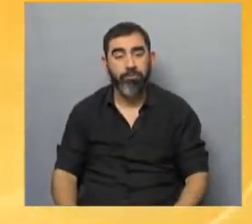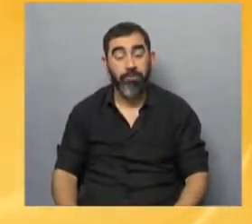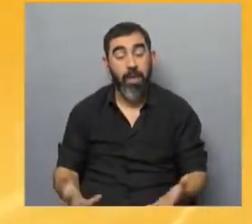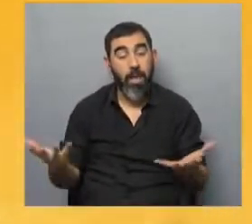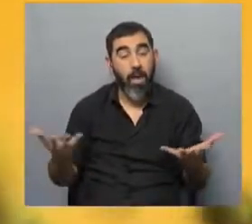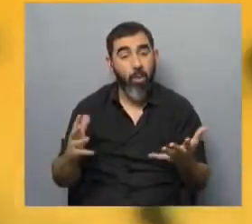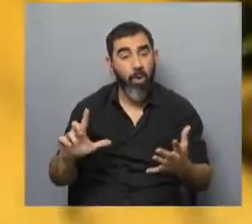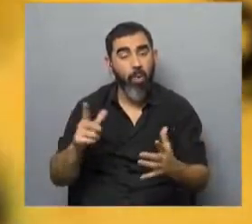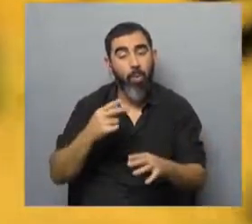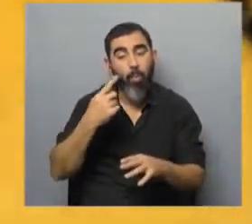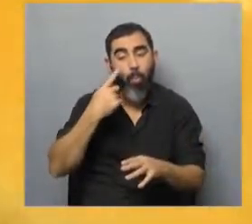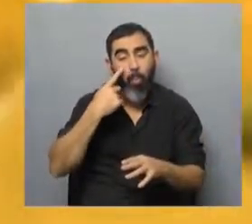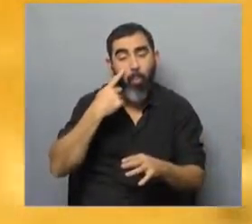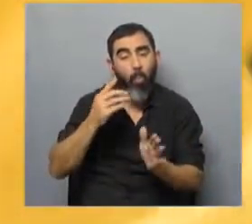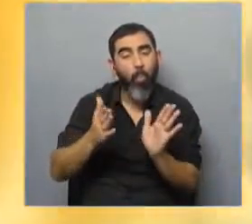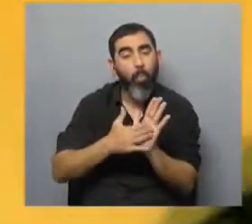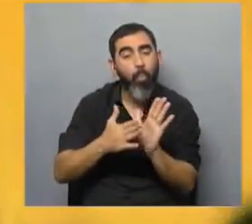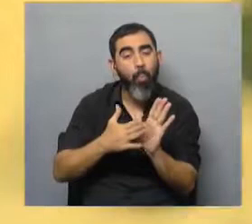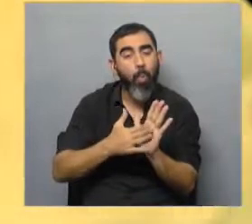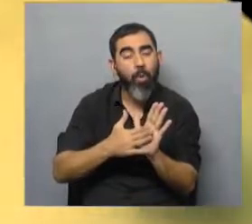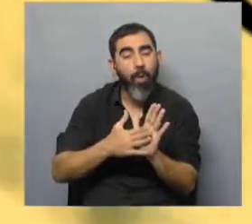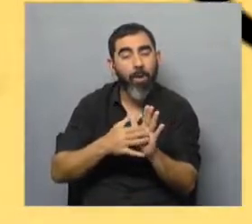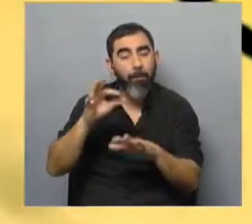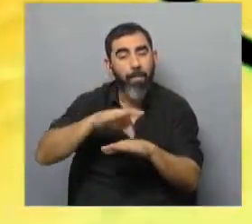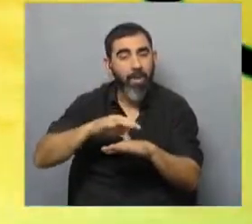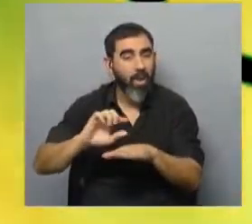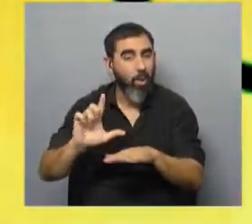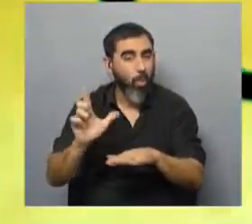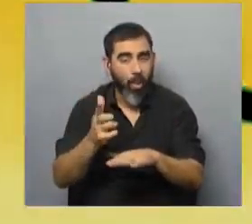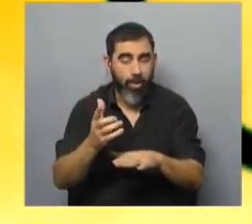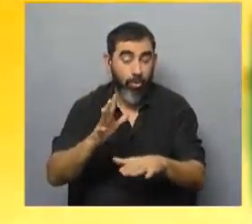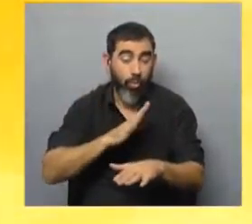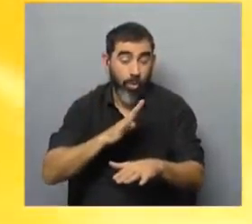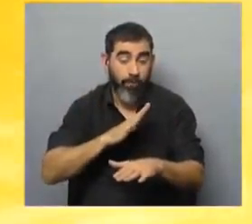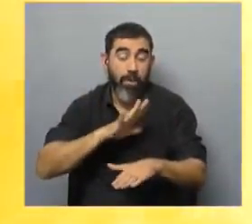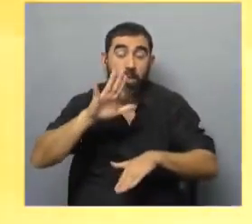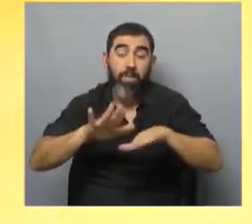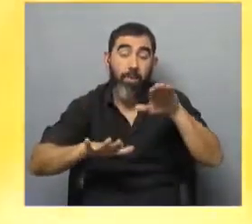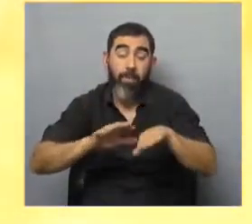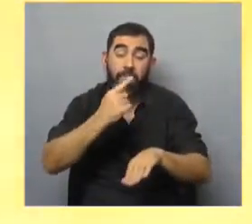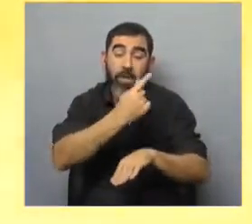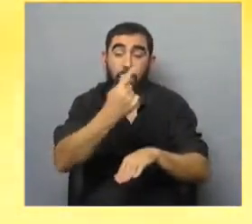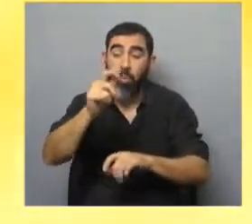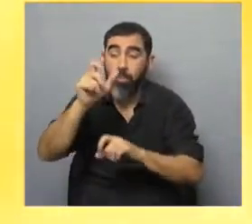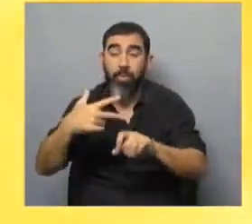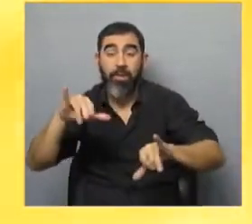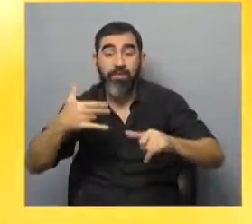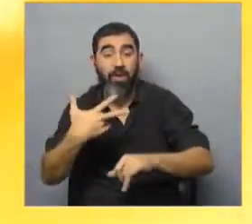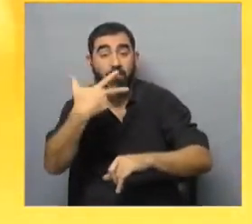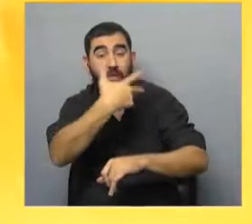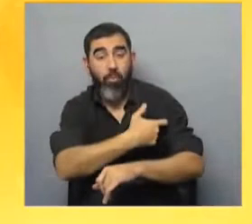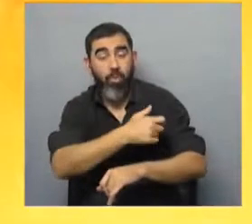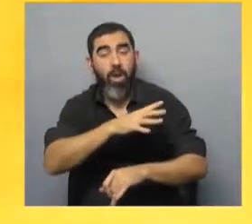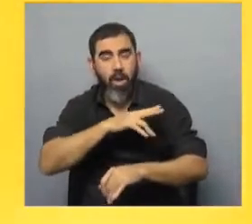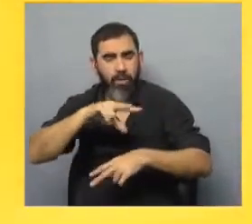Actualmente no hay ensayos clínicos para responder a esa pregunta. Capaz que dependiendo de cada persona que fue vacunada, digo, y hay trabajos,